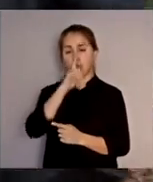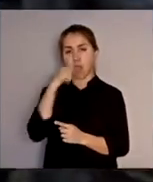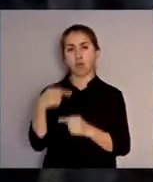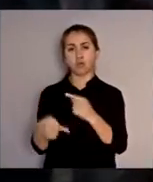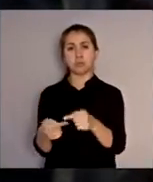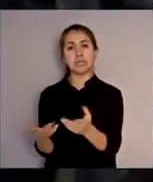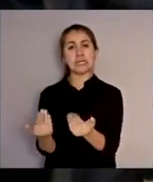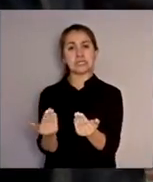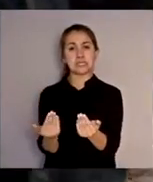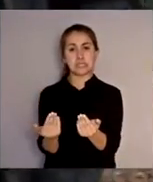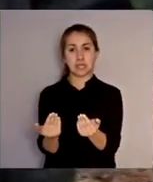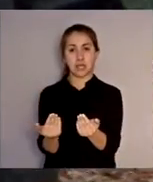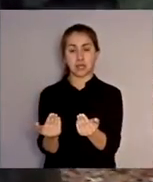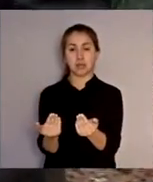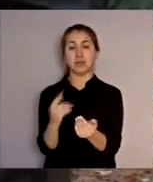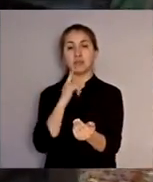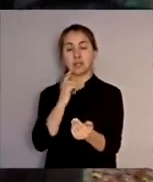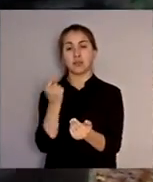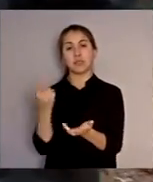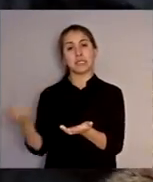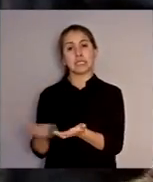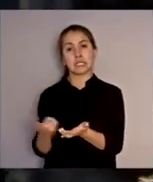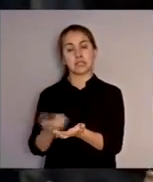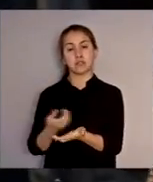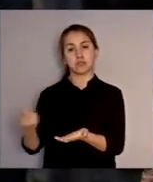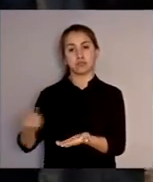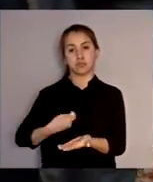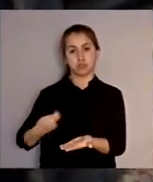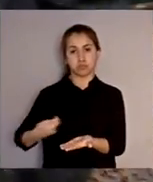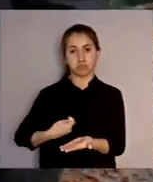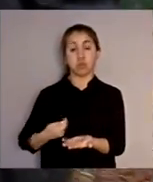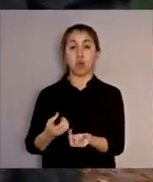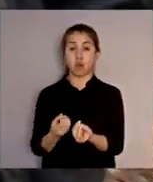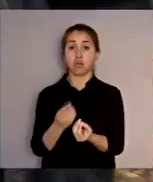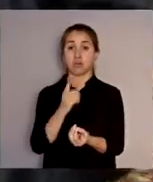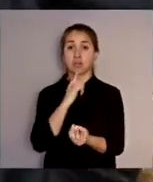normalmente necesitan tener ingresos o tener